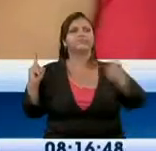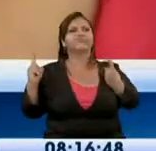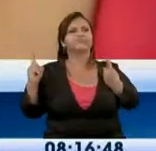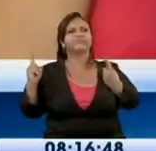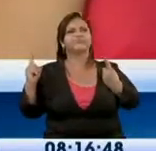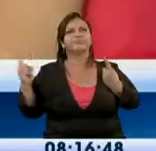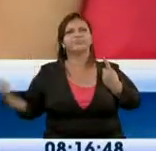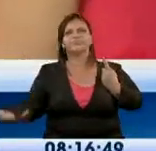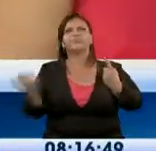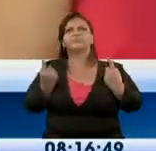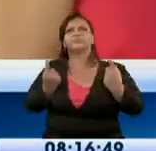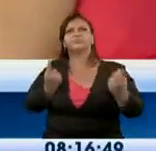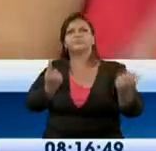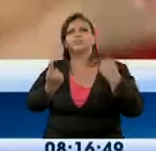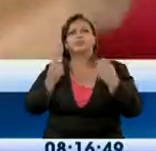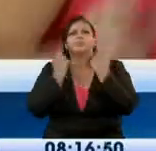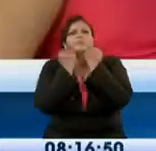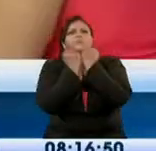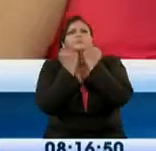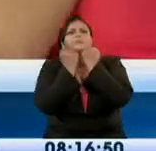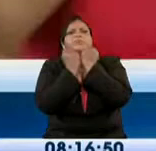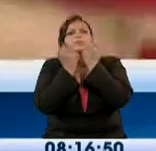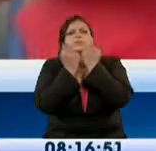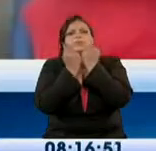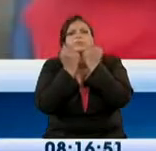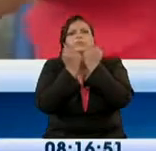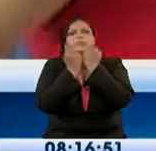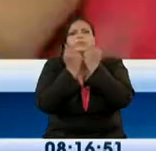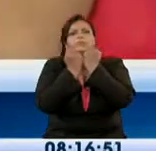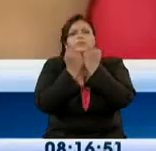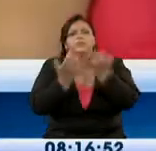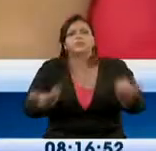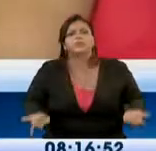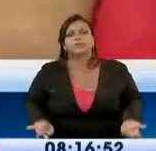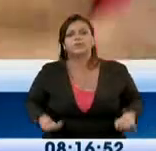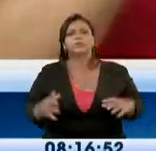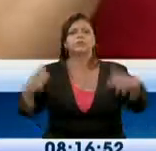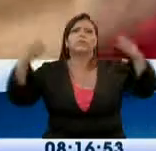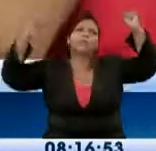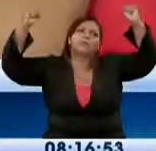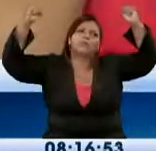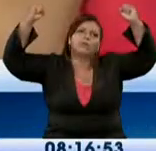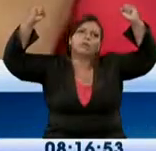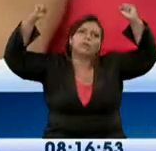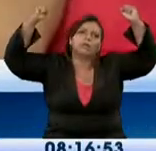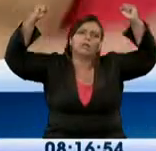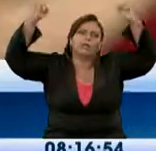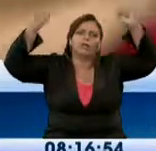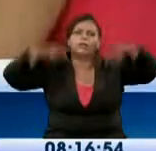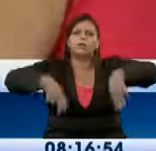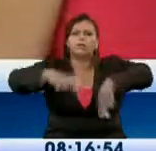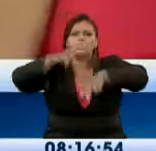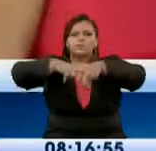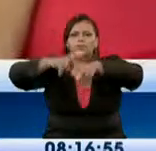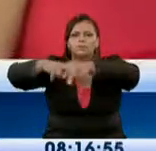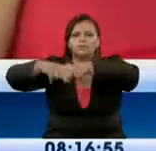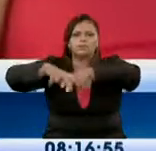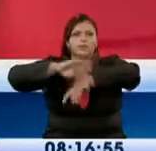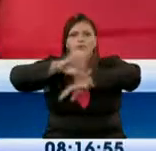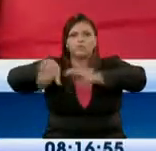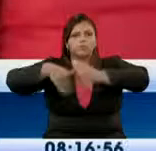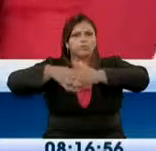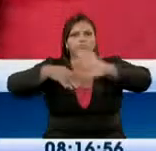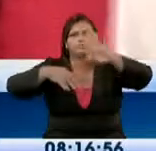van parados, ¿no? Claro, porque por esta unidad que no van sentados, solamente van todos parados. Ahora, hay que